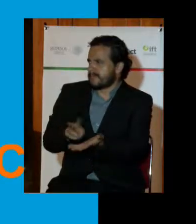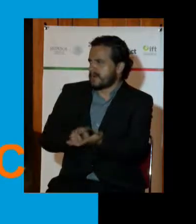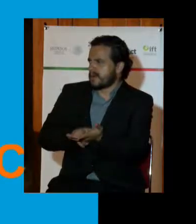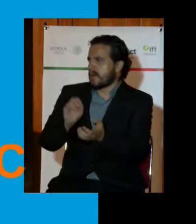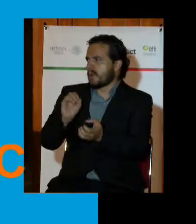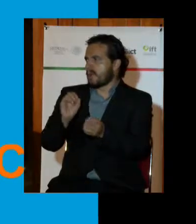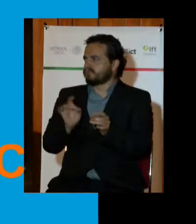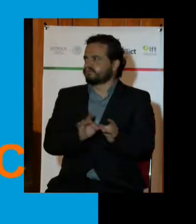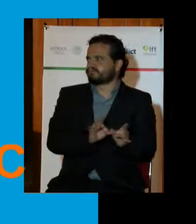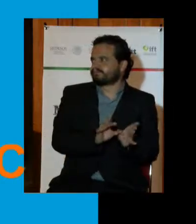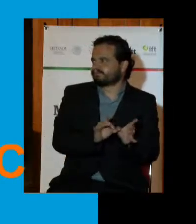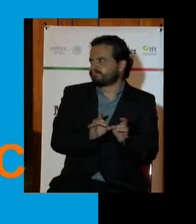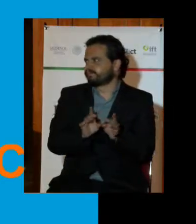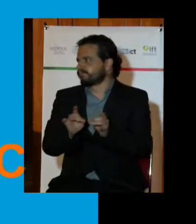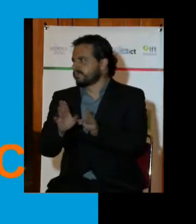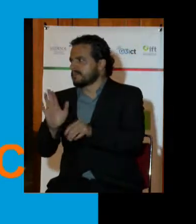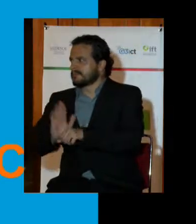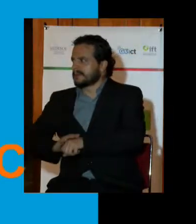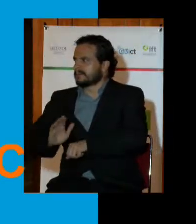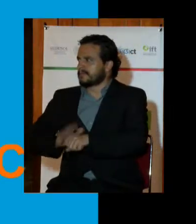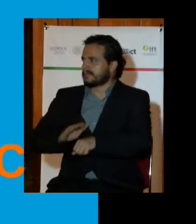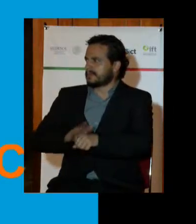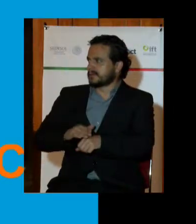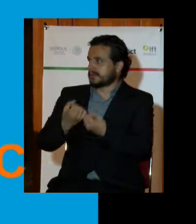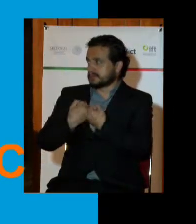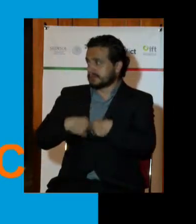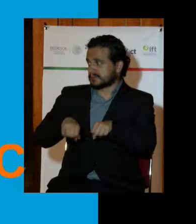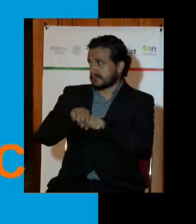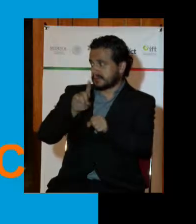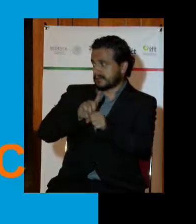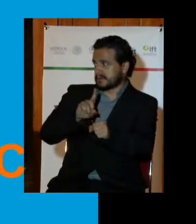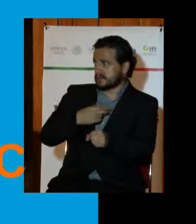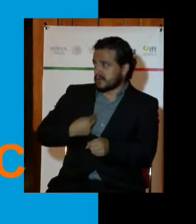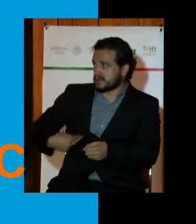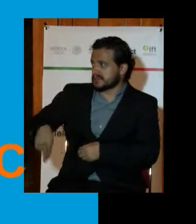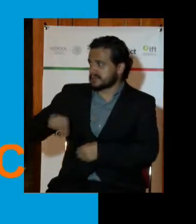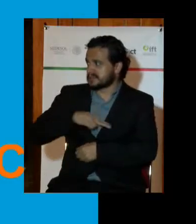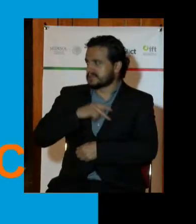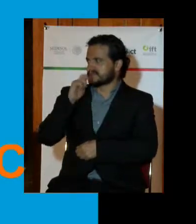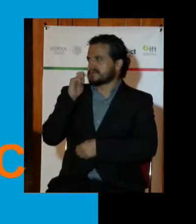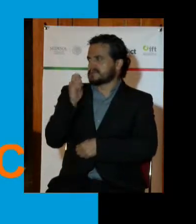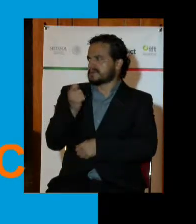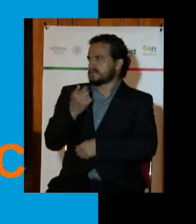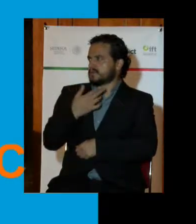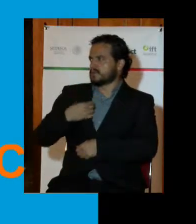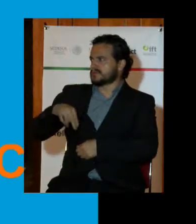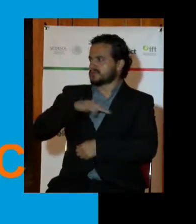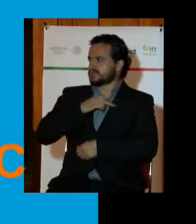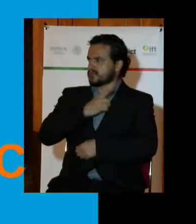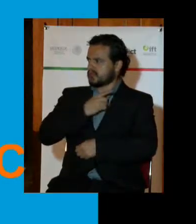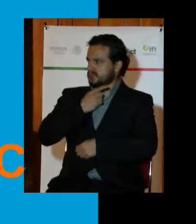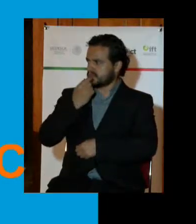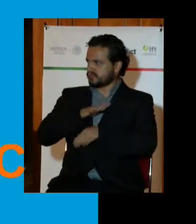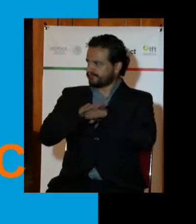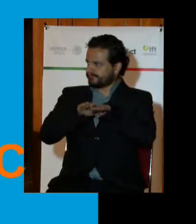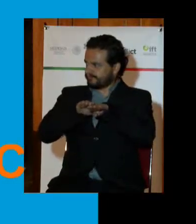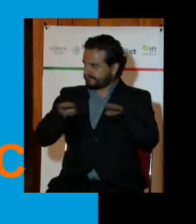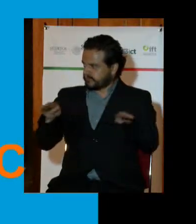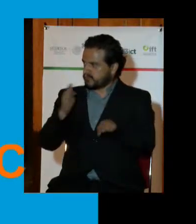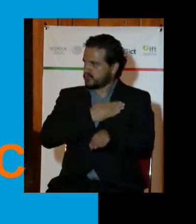sin importar las oportunidades o las condiciones de las personas. La sociedad no solo tiene que ver esto